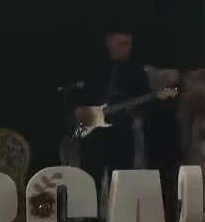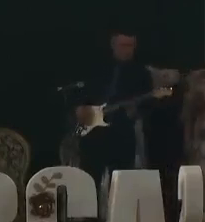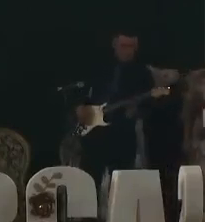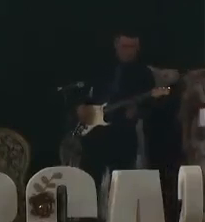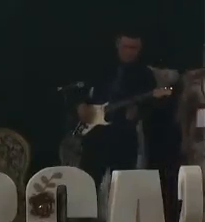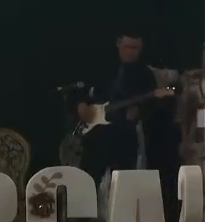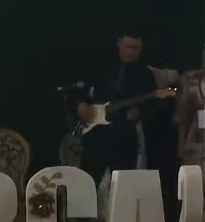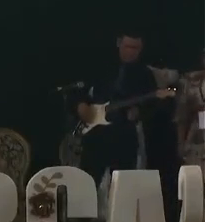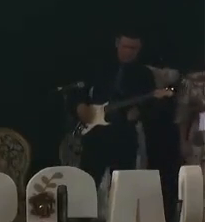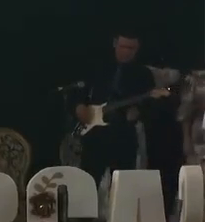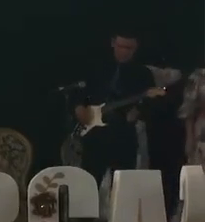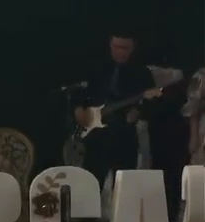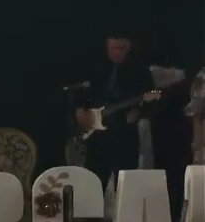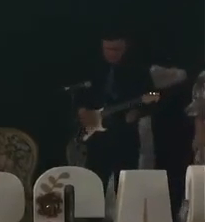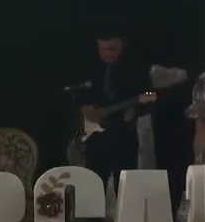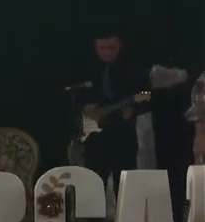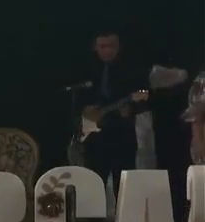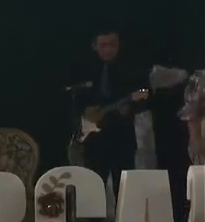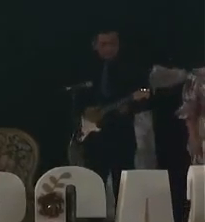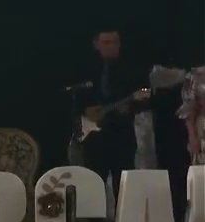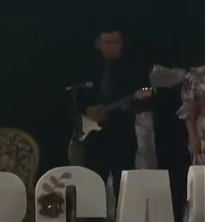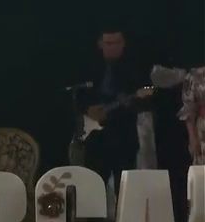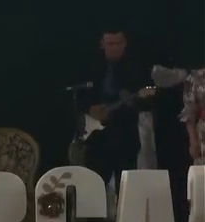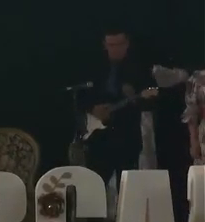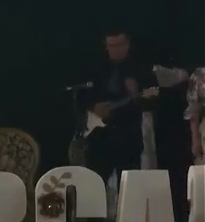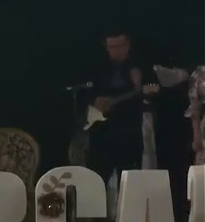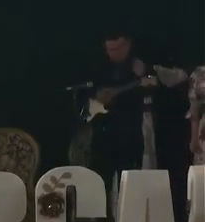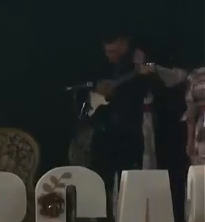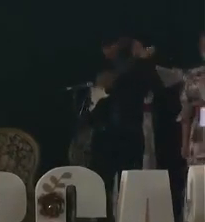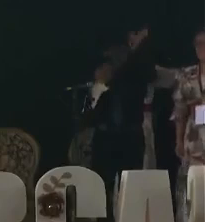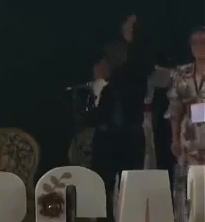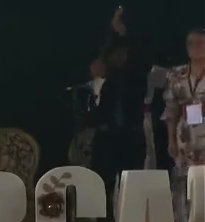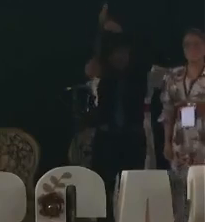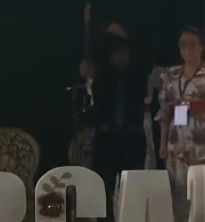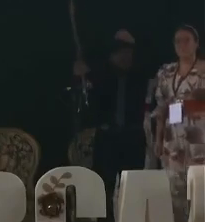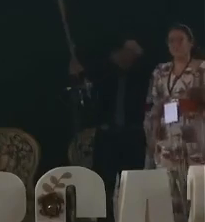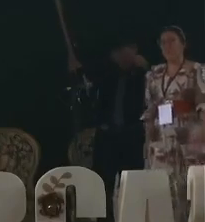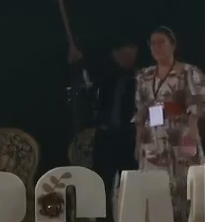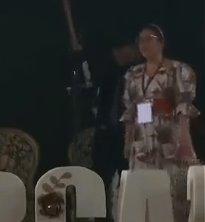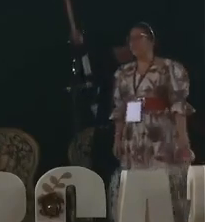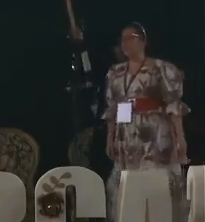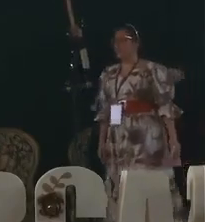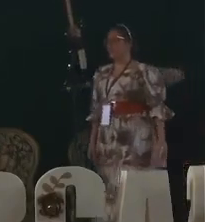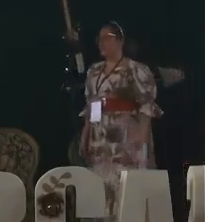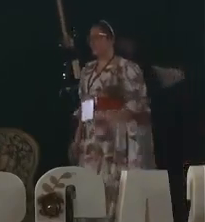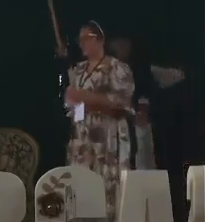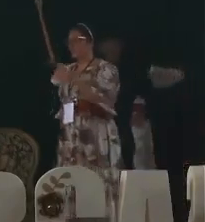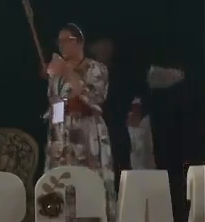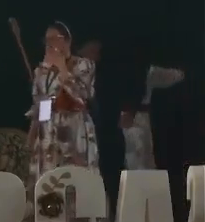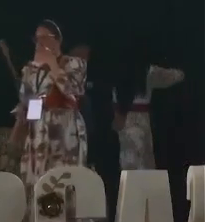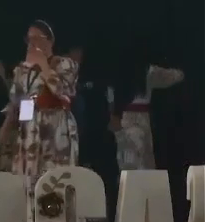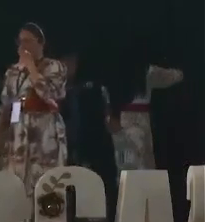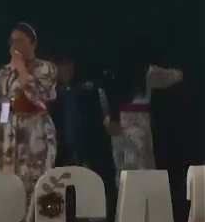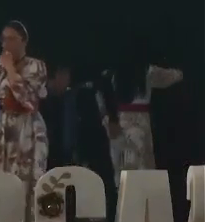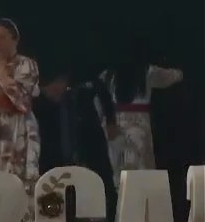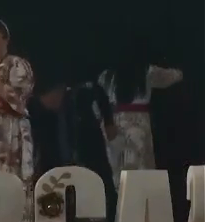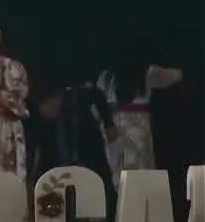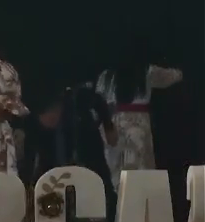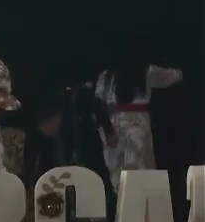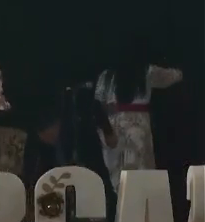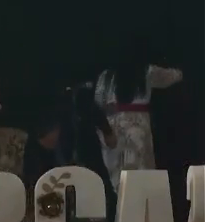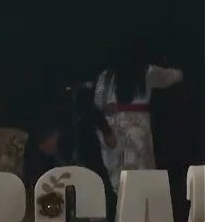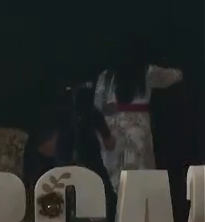nuestra compañera, la hermana Flor Ángela Pico, líder de finanzas para nuestro distrito